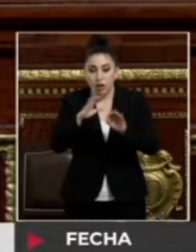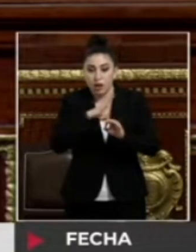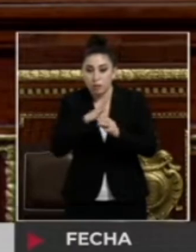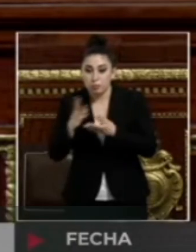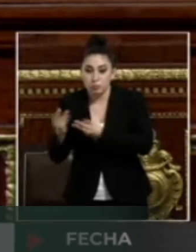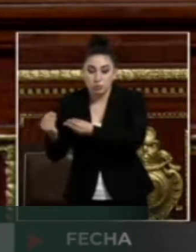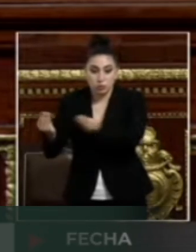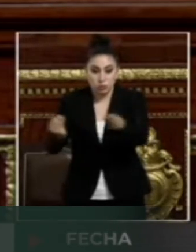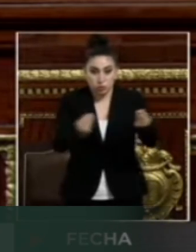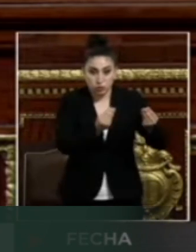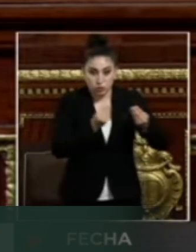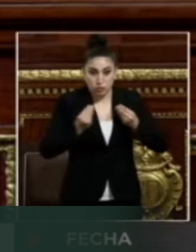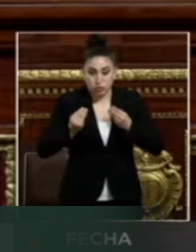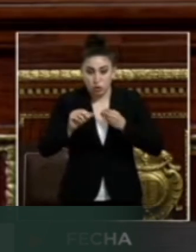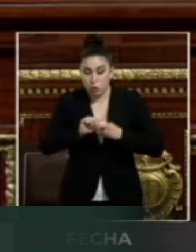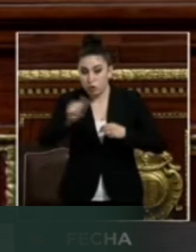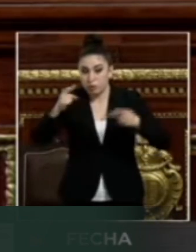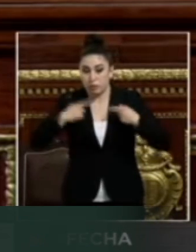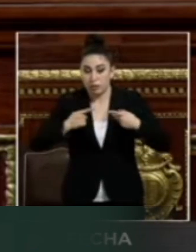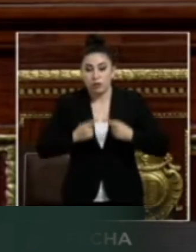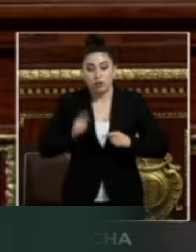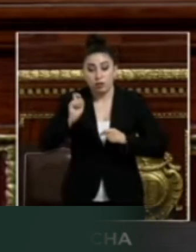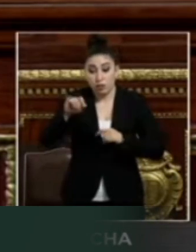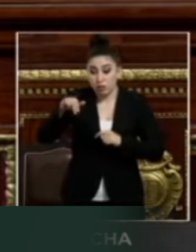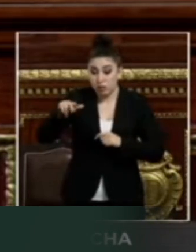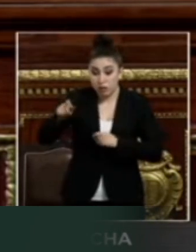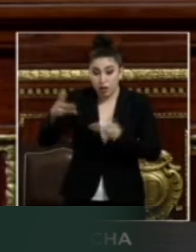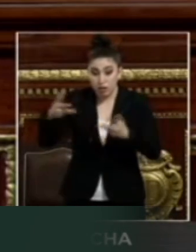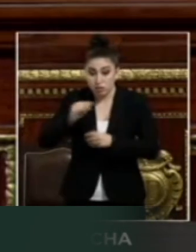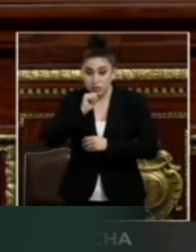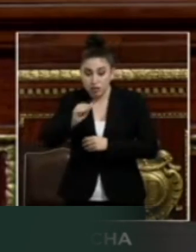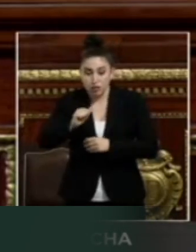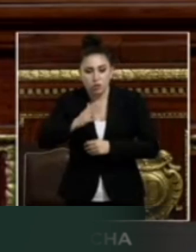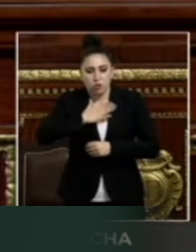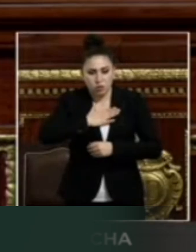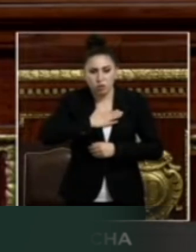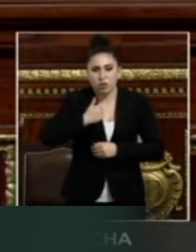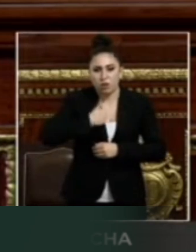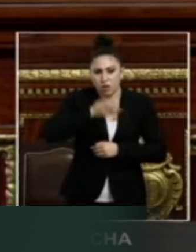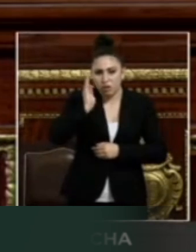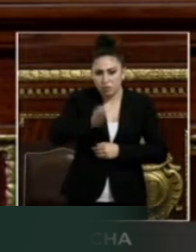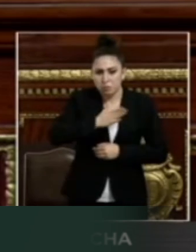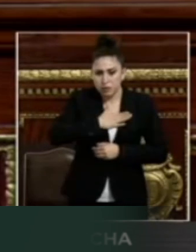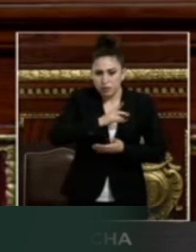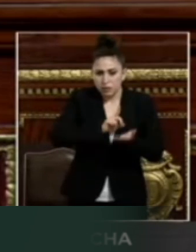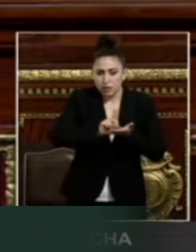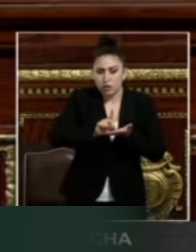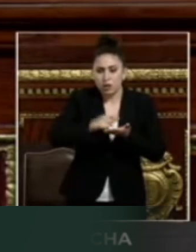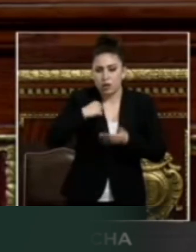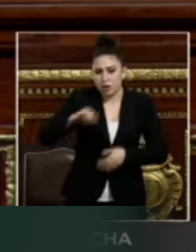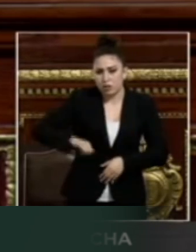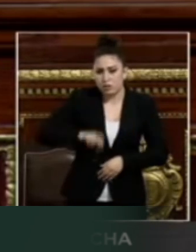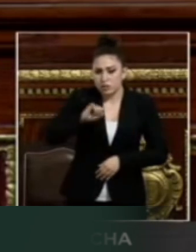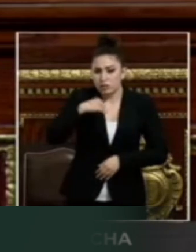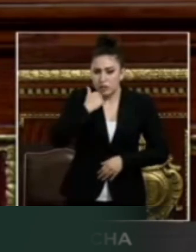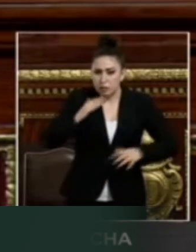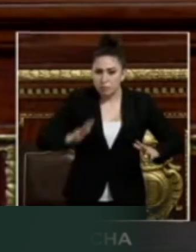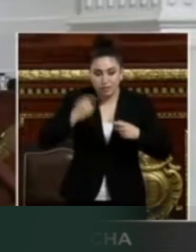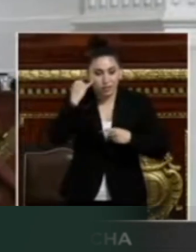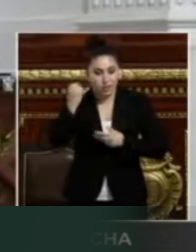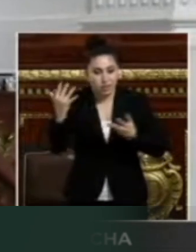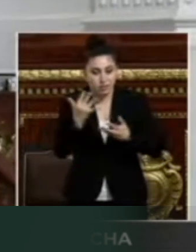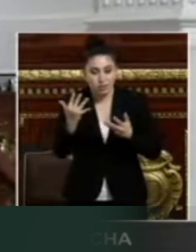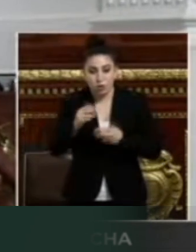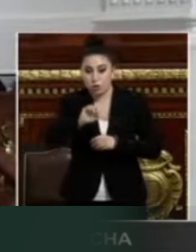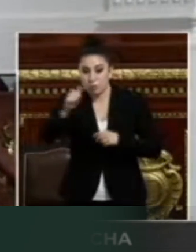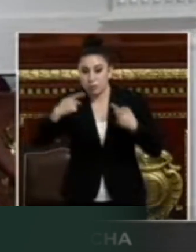El Congreso de la Ciudad de México exhortó al Instituto Nacional Electoral para que, en el ámbito de sus competencias, dé una mayor